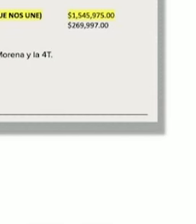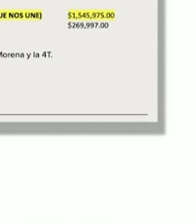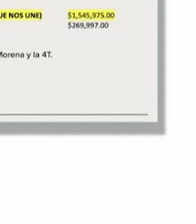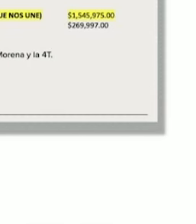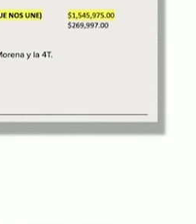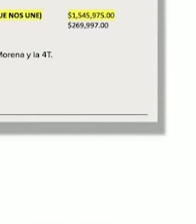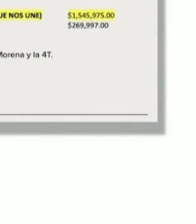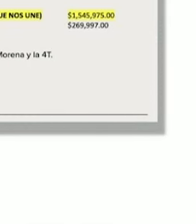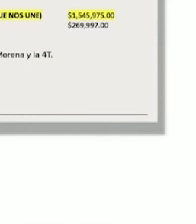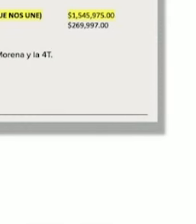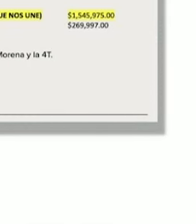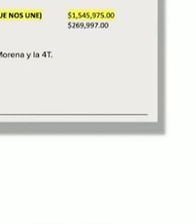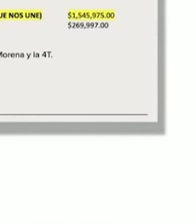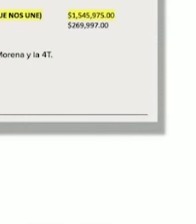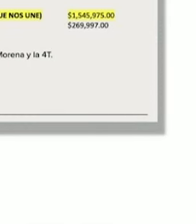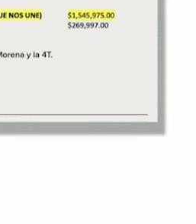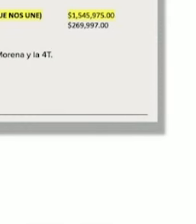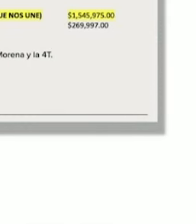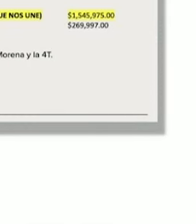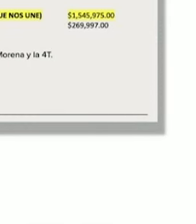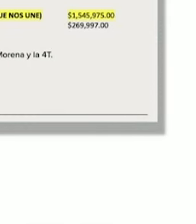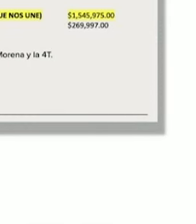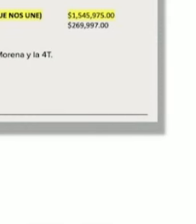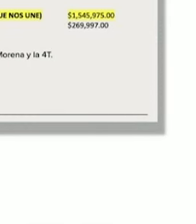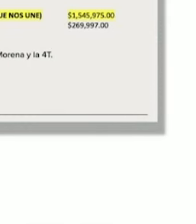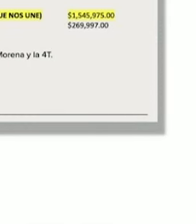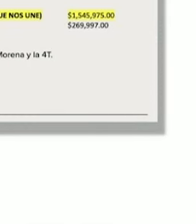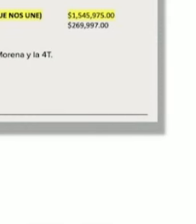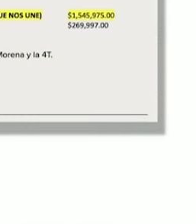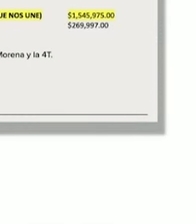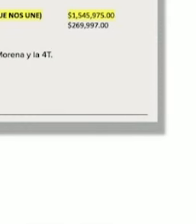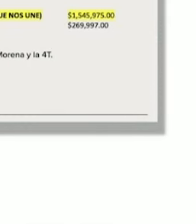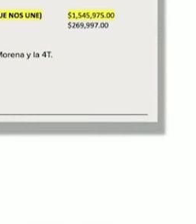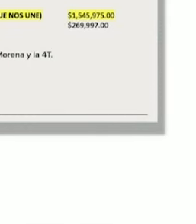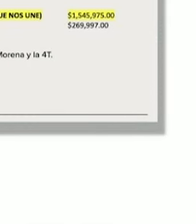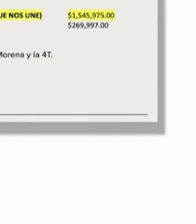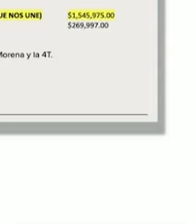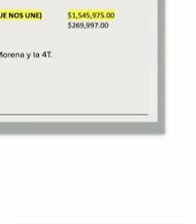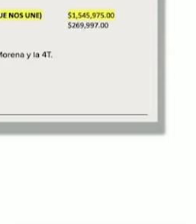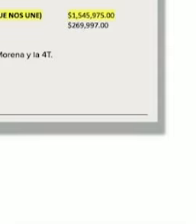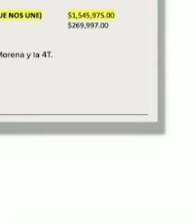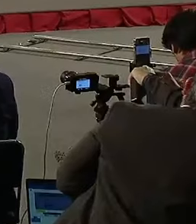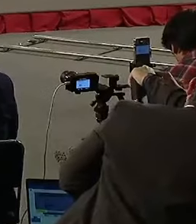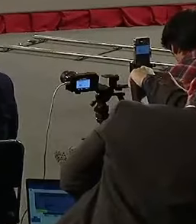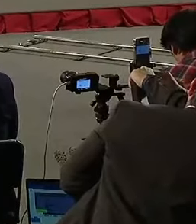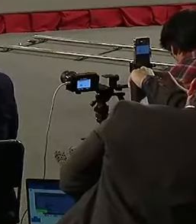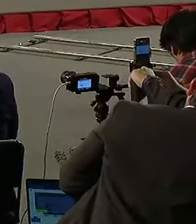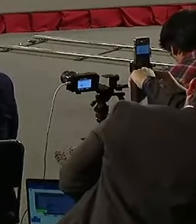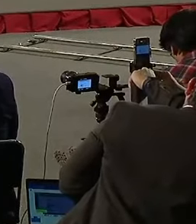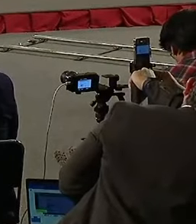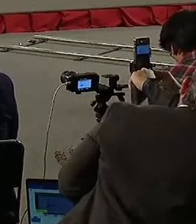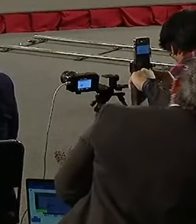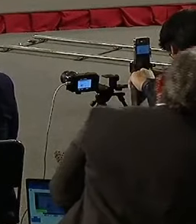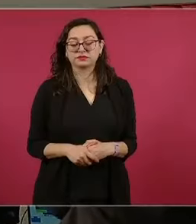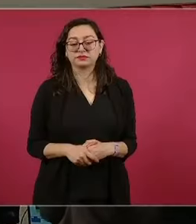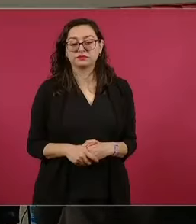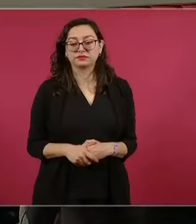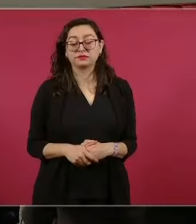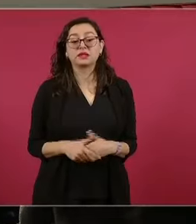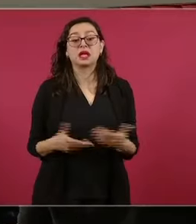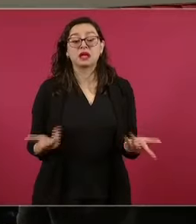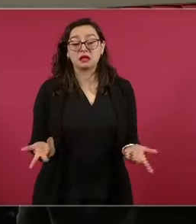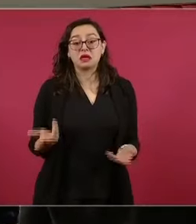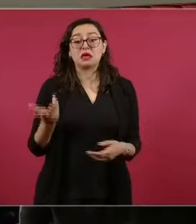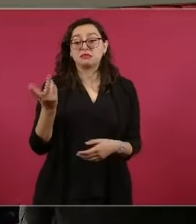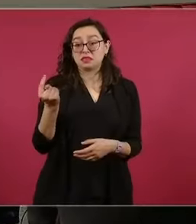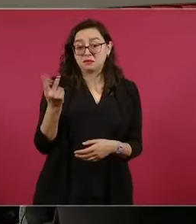medidas para regular emisores, patrocinadores, pagos o mensajes. Las campañas negras que